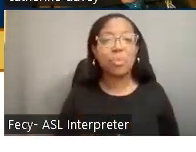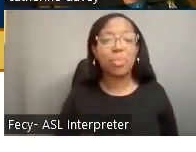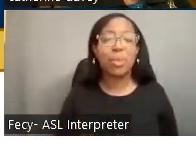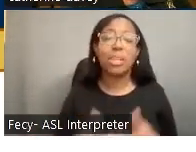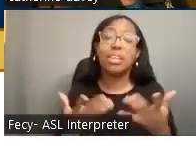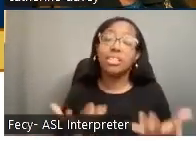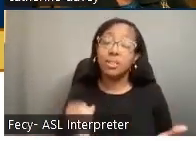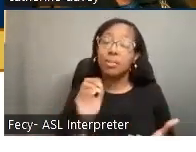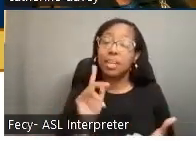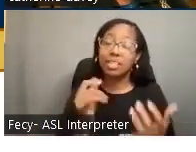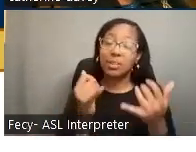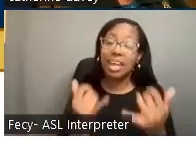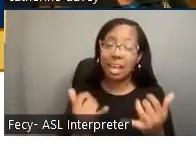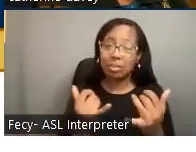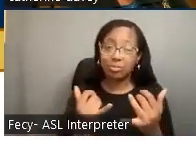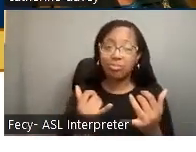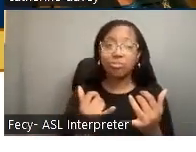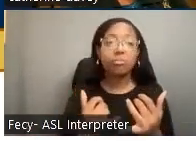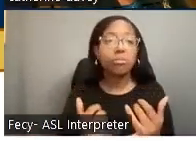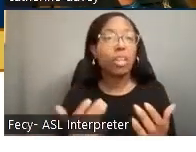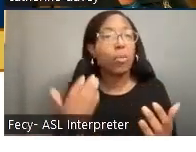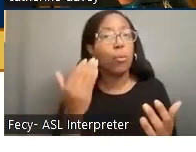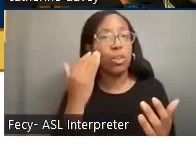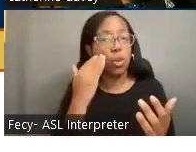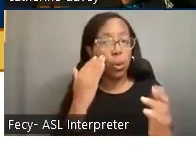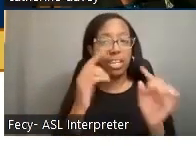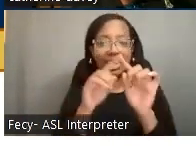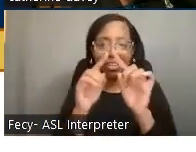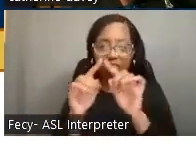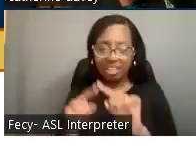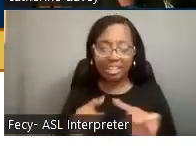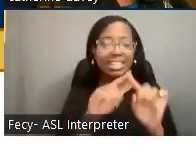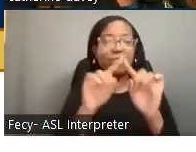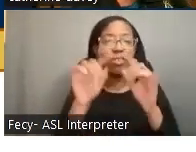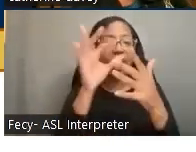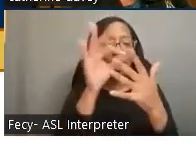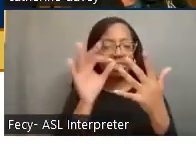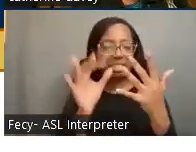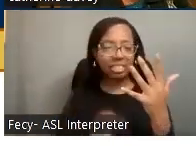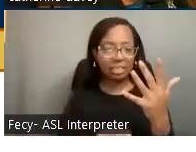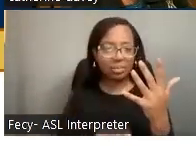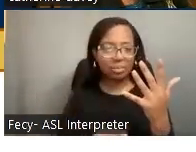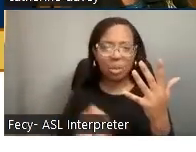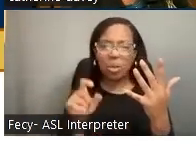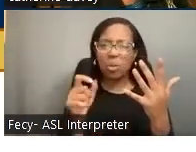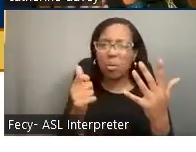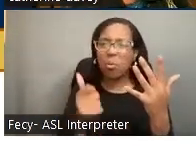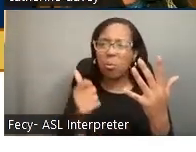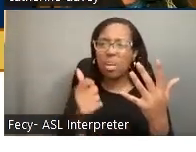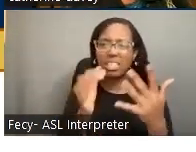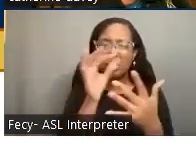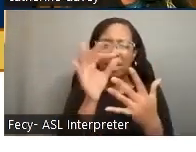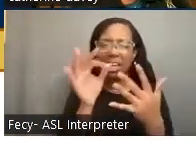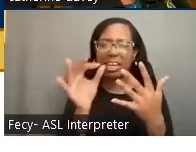Bueno, ahora, yo entiendo la diferencia entre todas las opciones que tengo, pero ¿cómo sé cuál escoger?